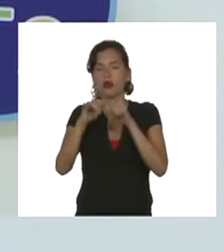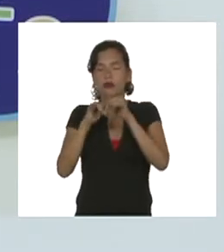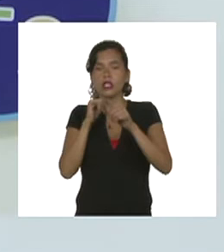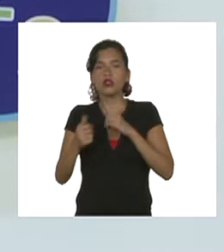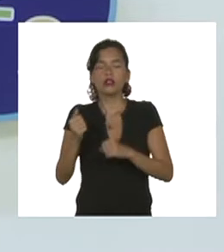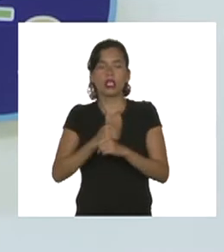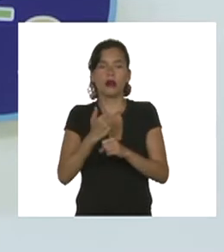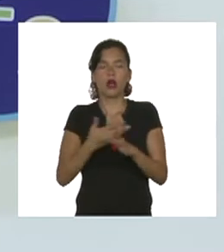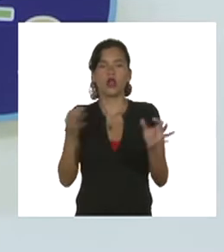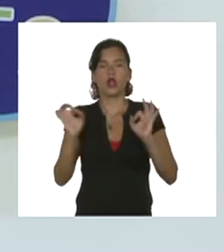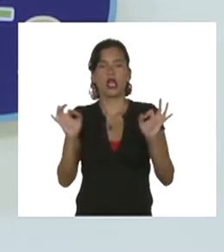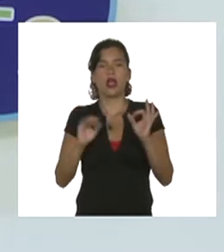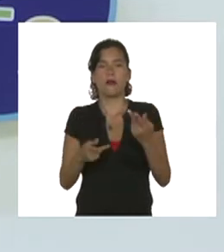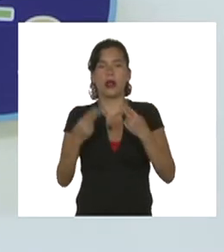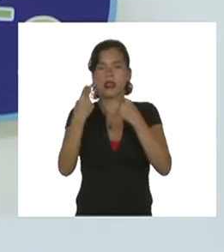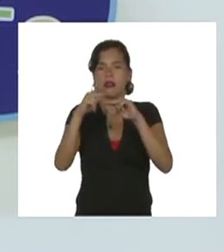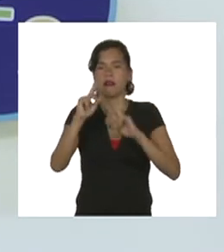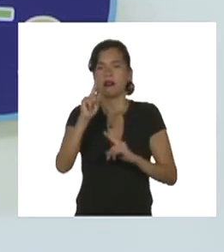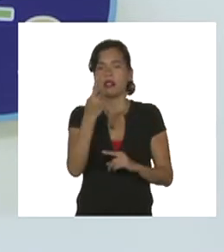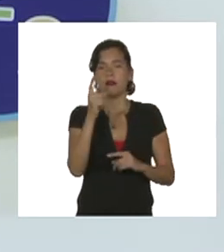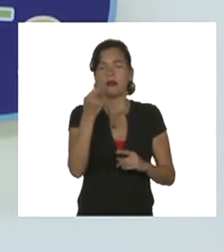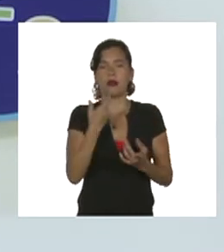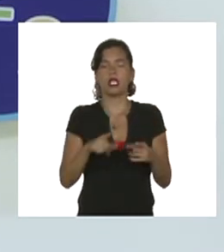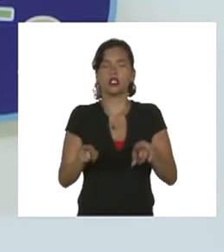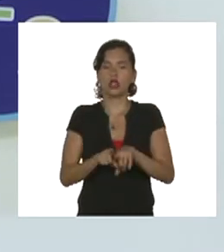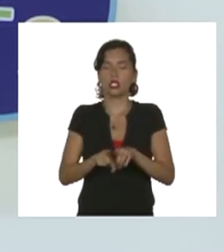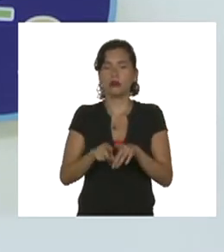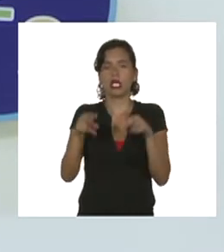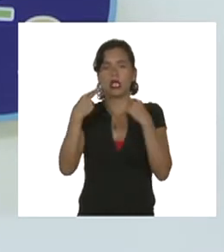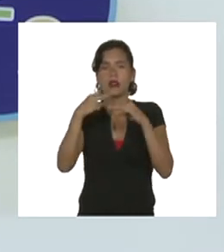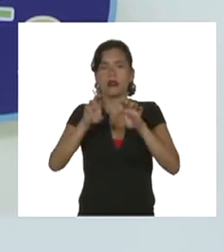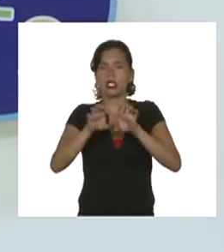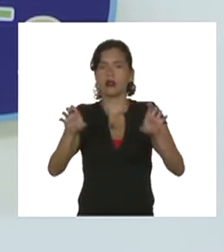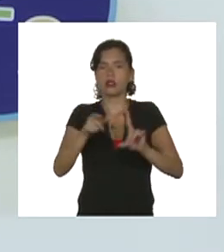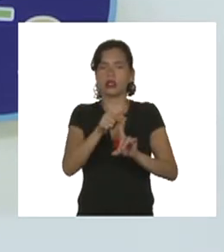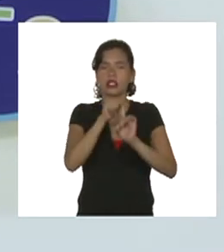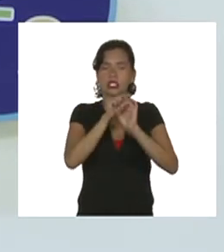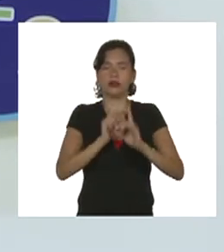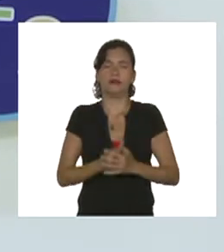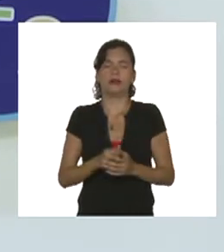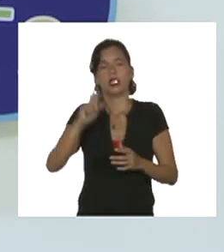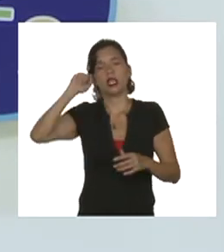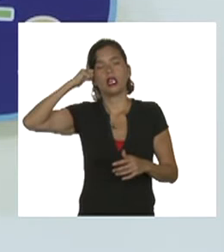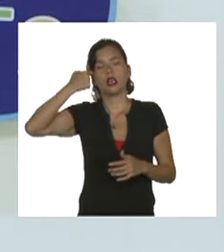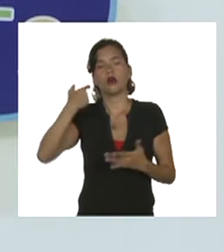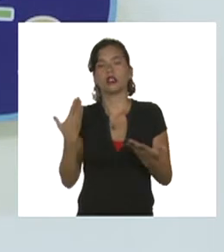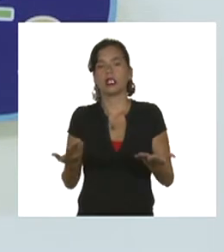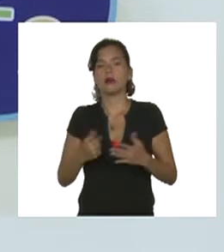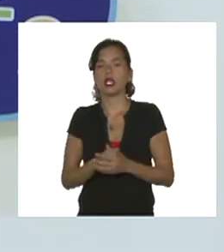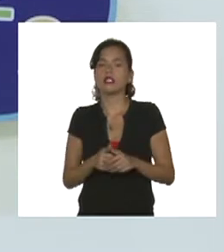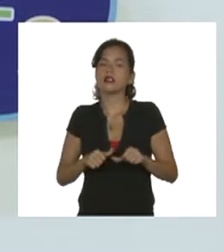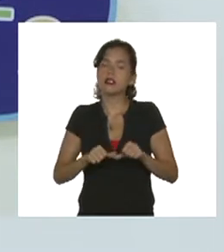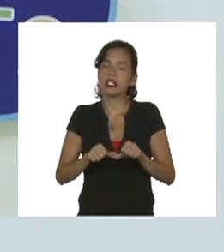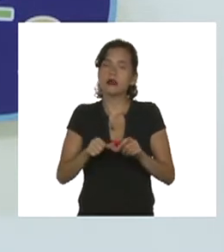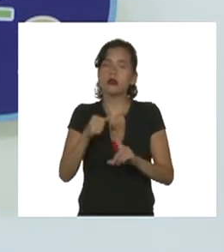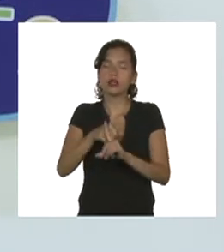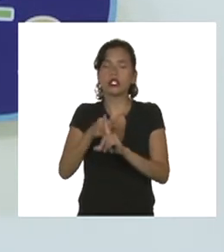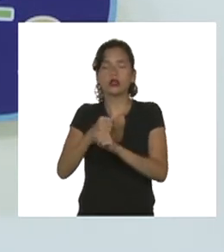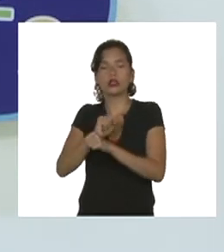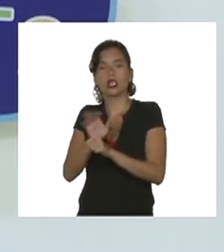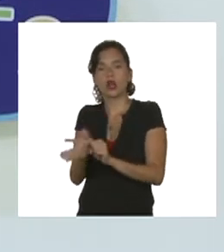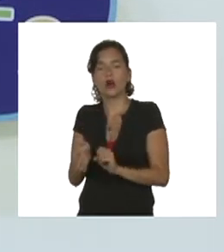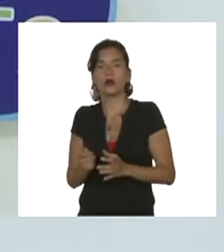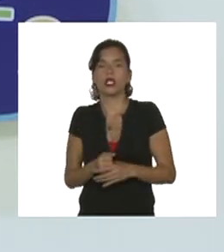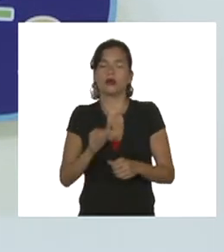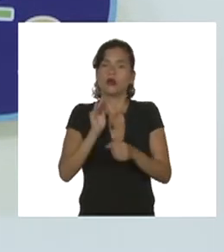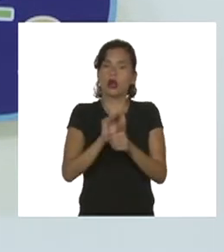trabajados, no solamente en el nivel de primaria, sino también en el nivel de educación inicial. Recordemos que aún estamos en pandemia, debemos